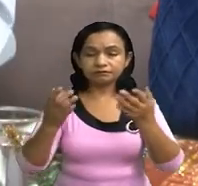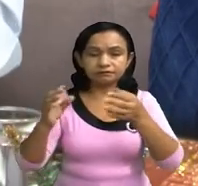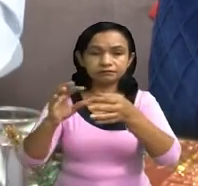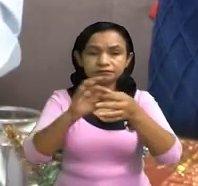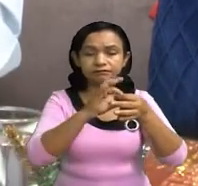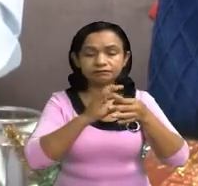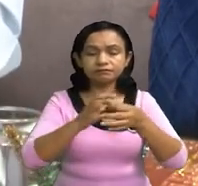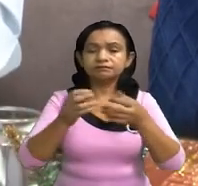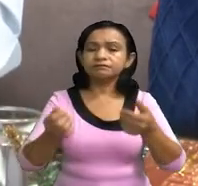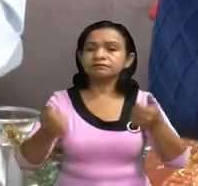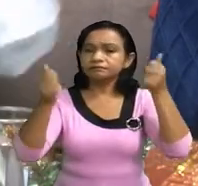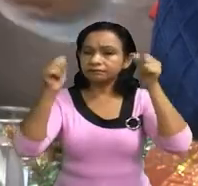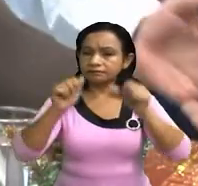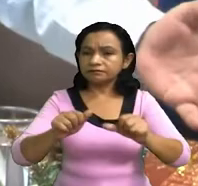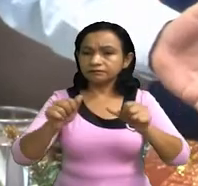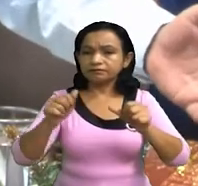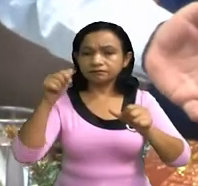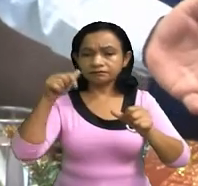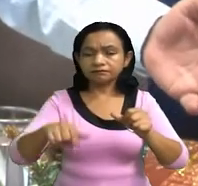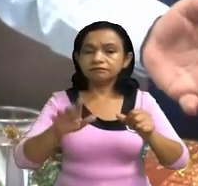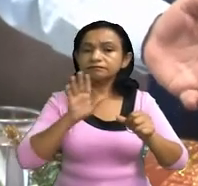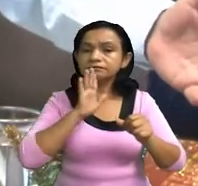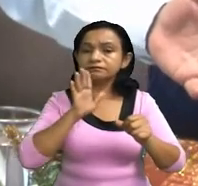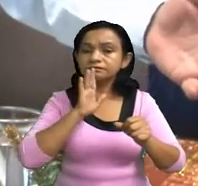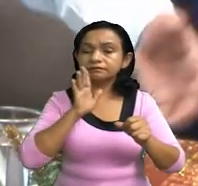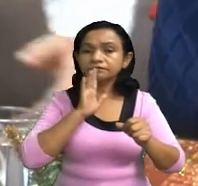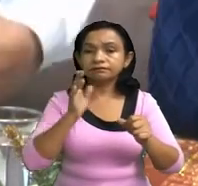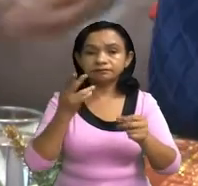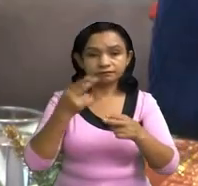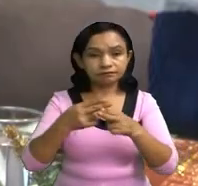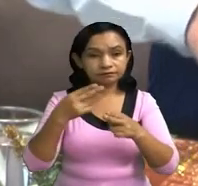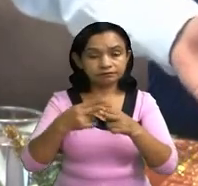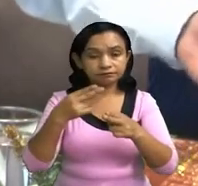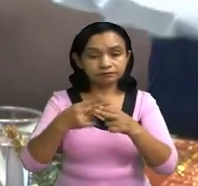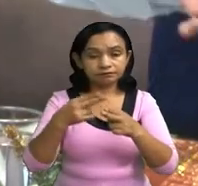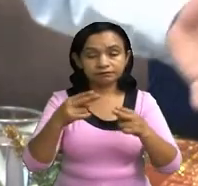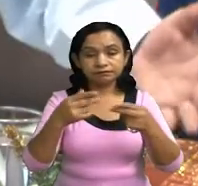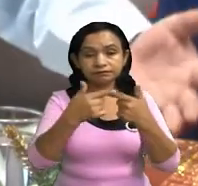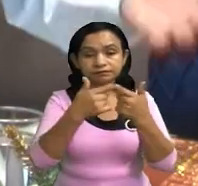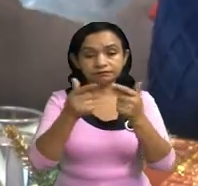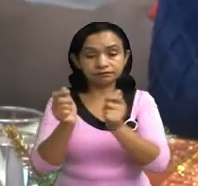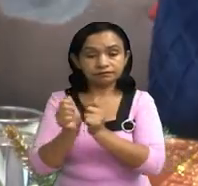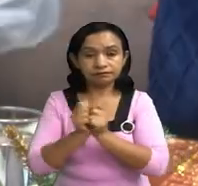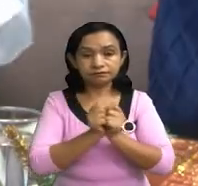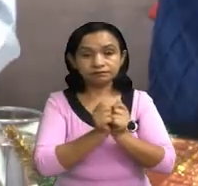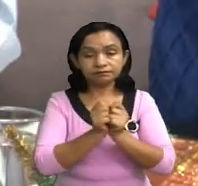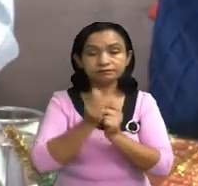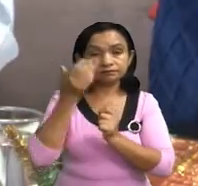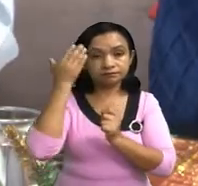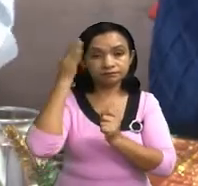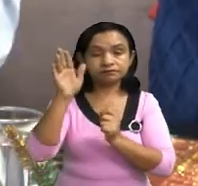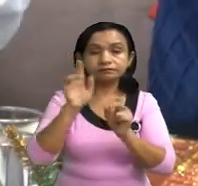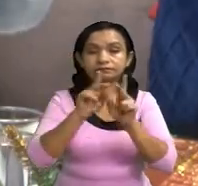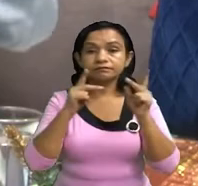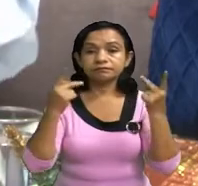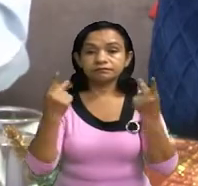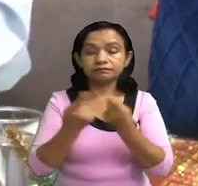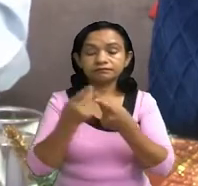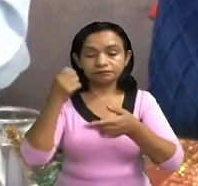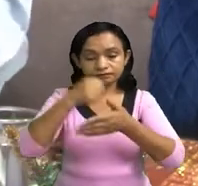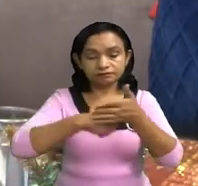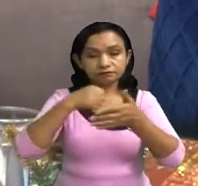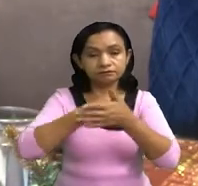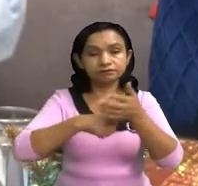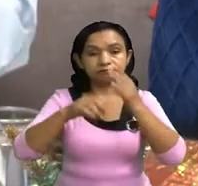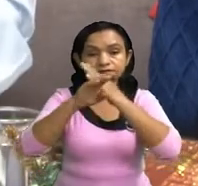y está dispuesto, como aquí lo estamos haciendo en nombre de nuestras comunidades y sabemos que la mayoría del pueblo, a luchar por la paz,